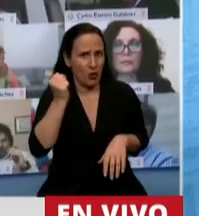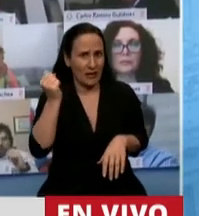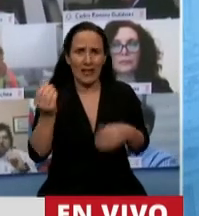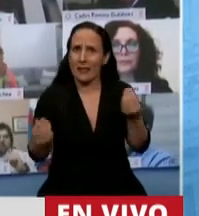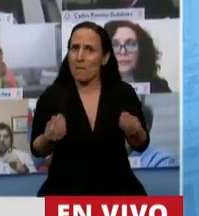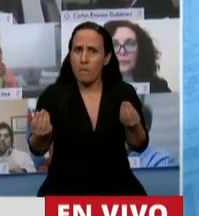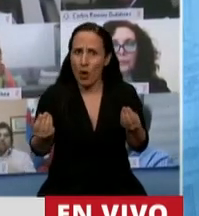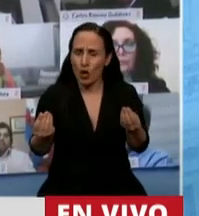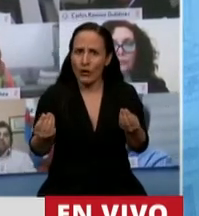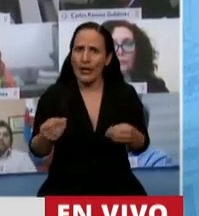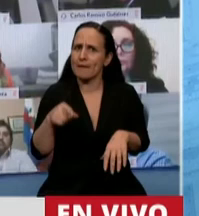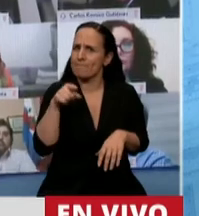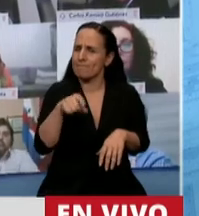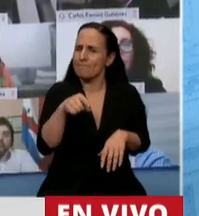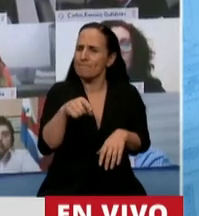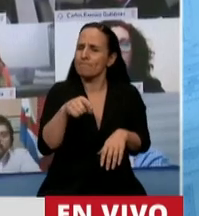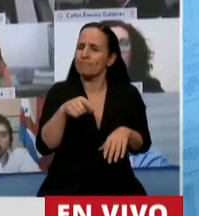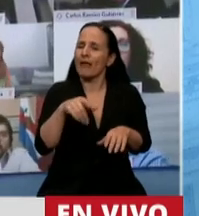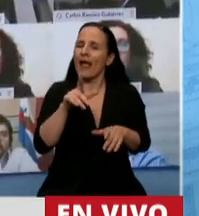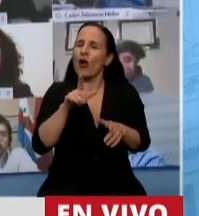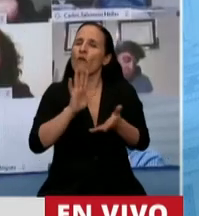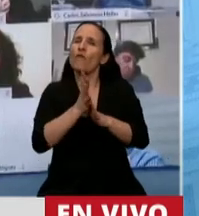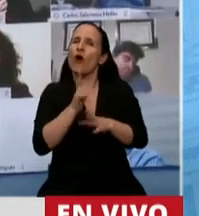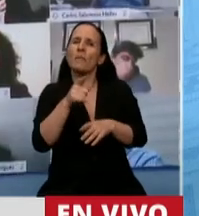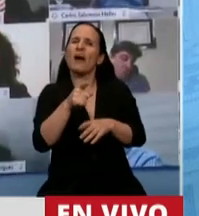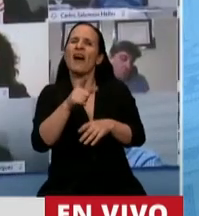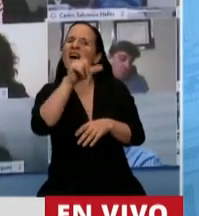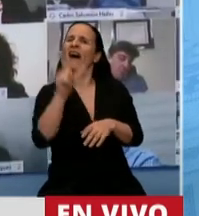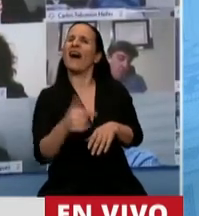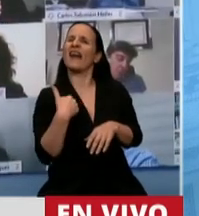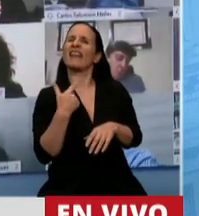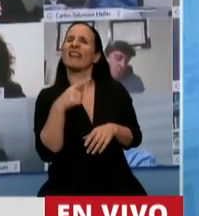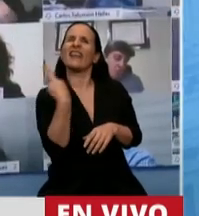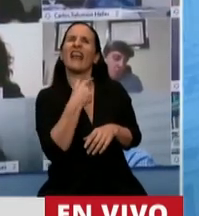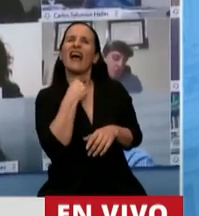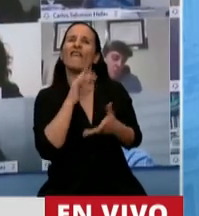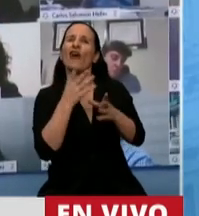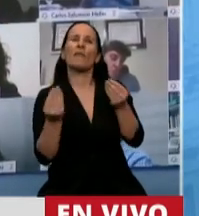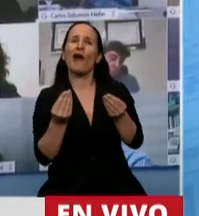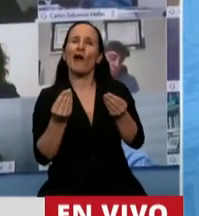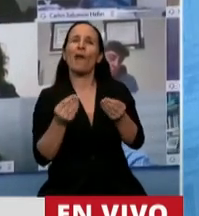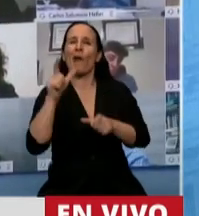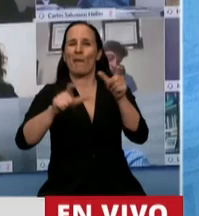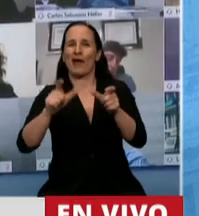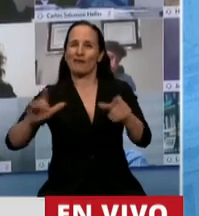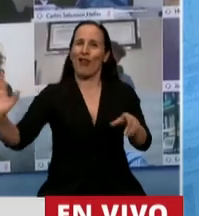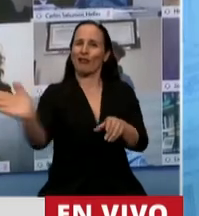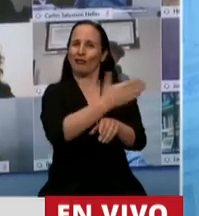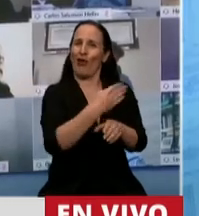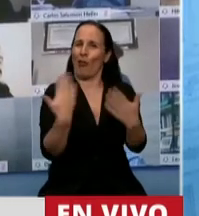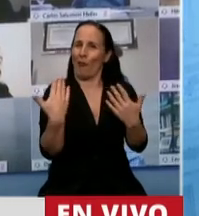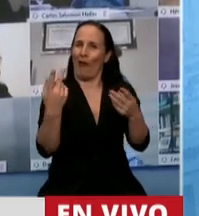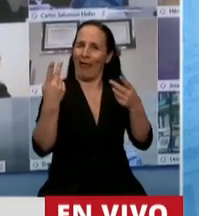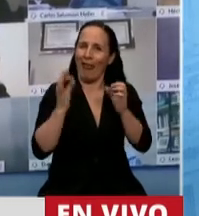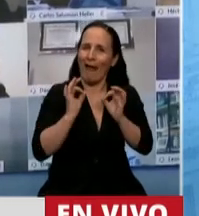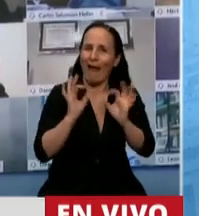con una visión y un modelo de país verdaderamente justo e inclusivo que nosotros defendemos y que